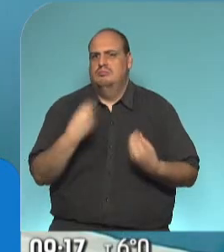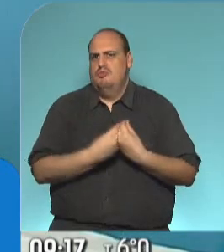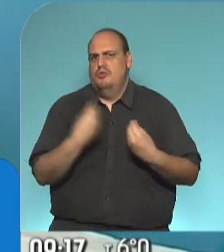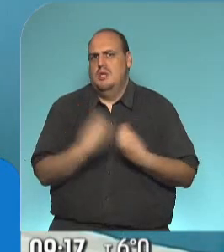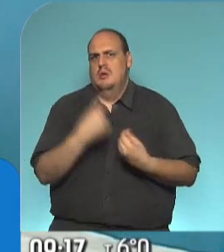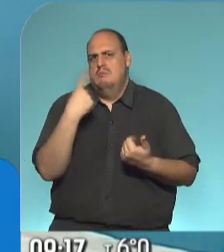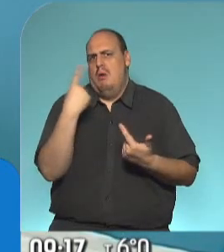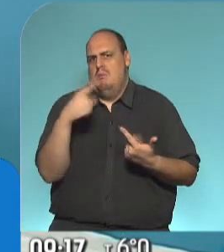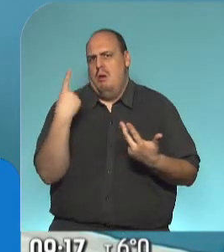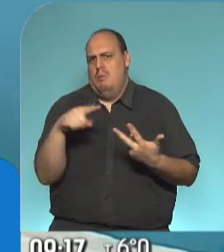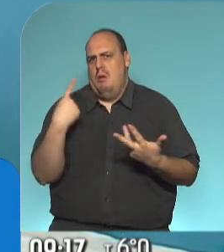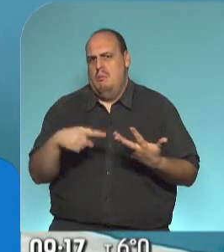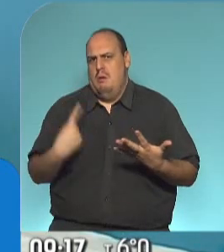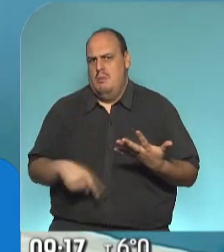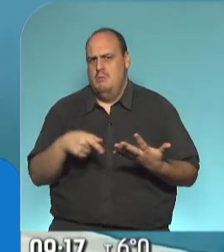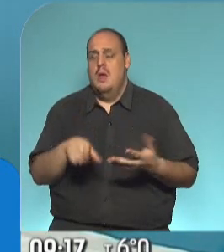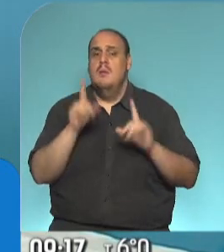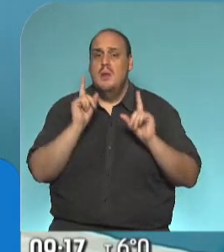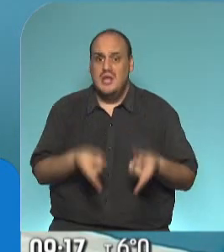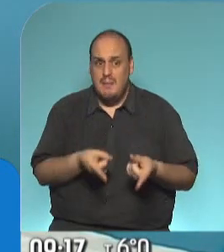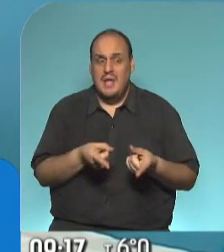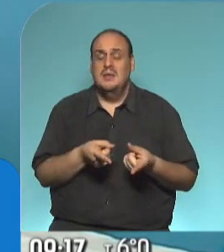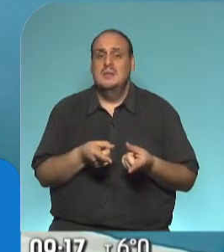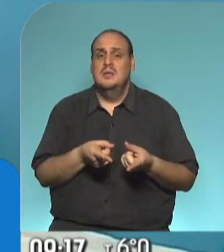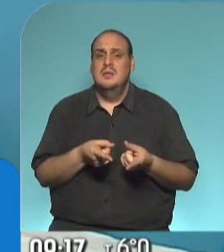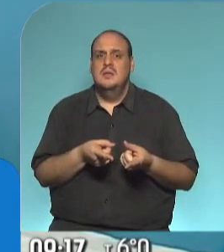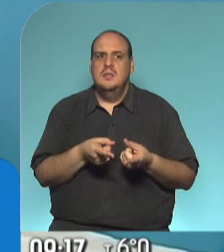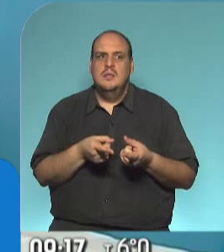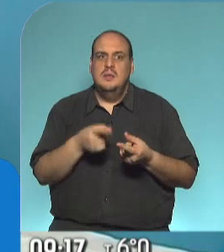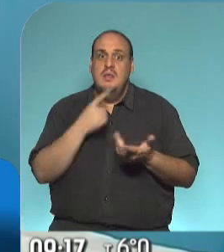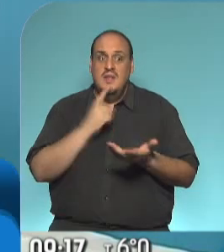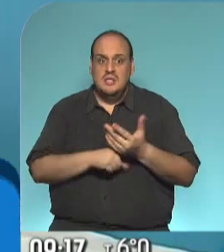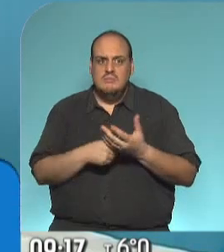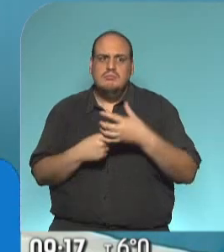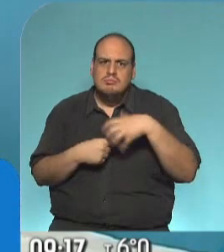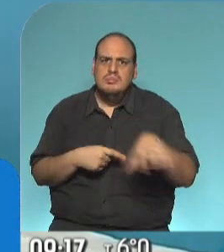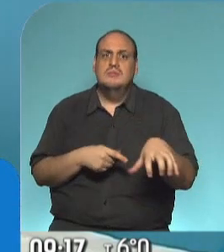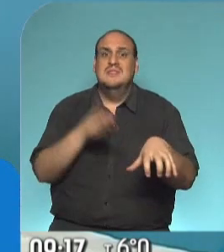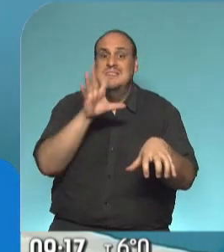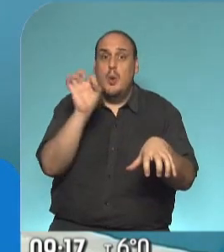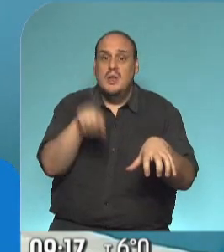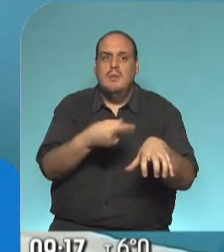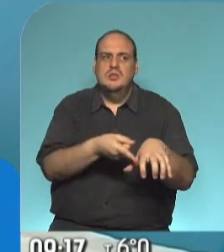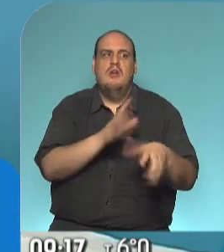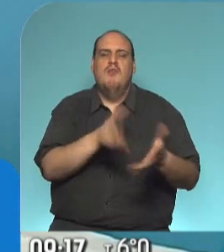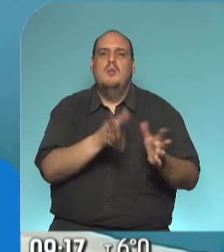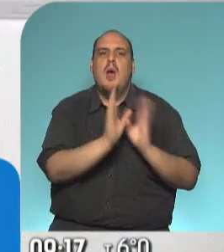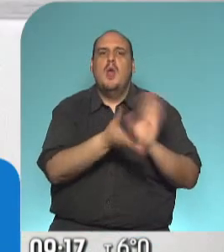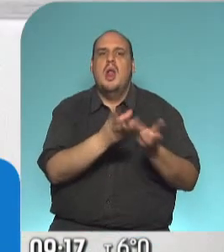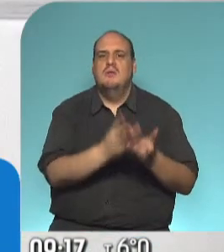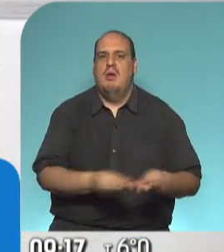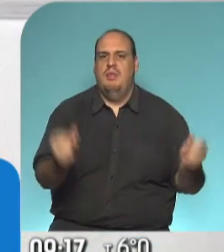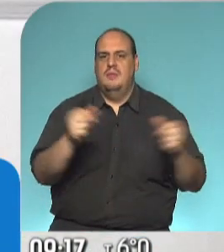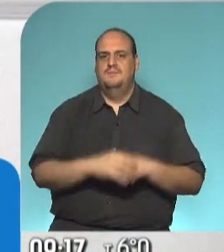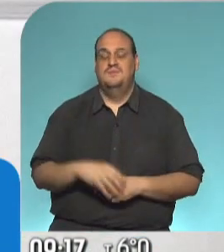son medidas aisladas, pero que además la mitad están destinadas a paliar los efectos de la violencia. Sabemos,